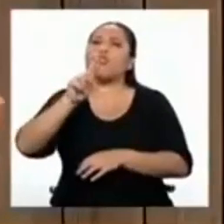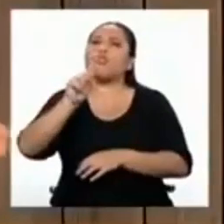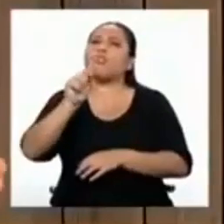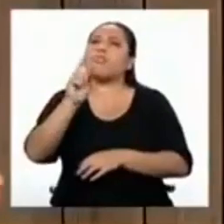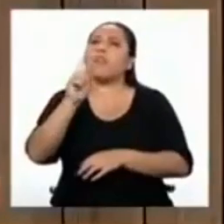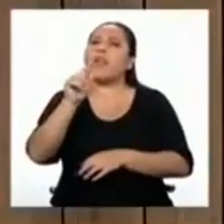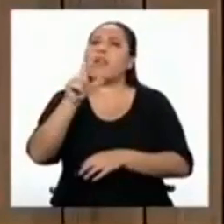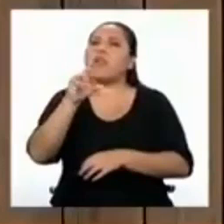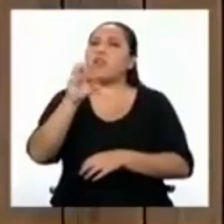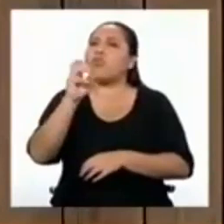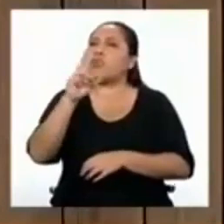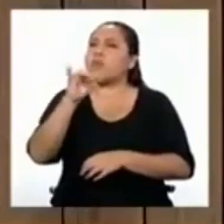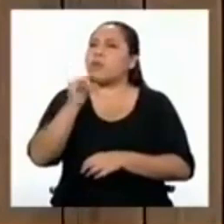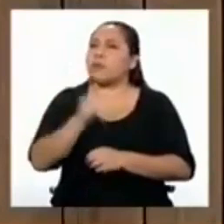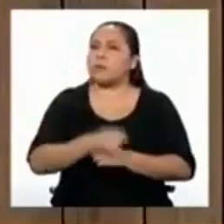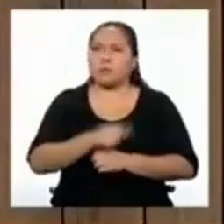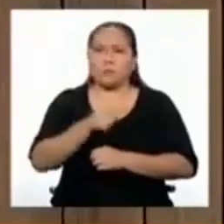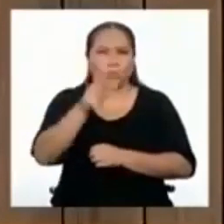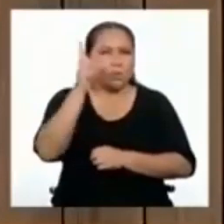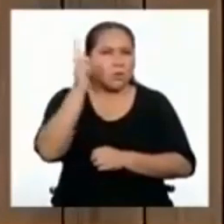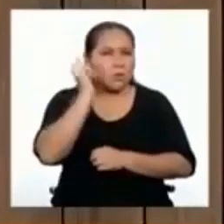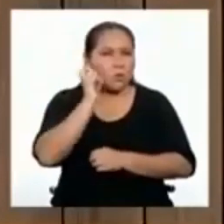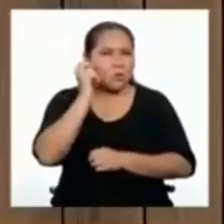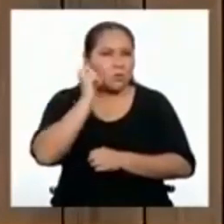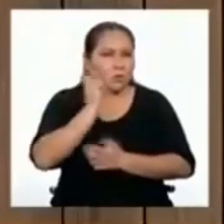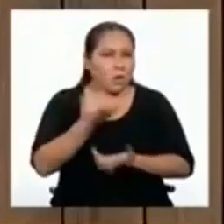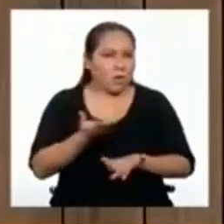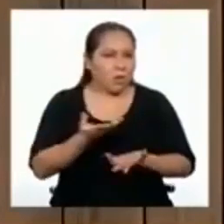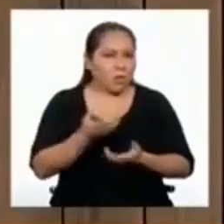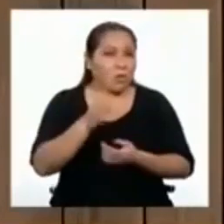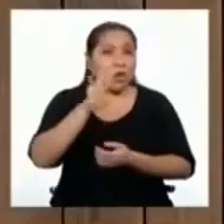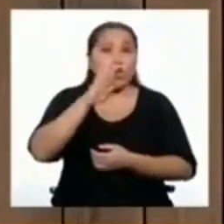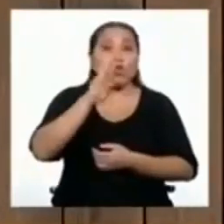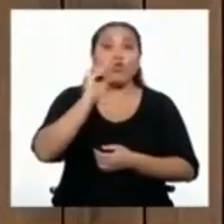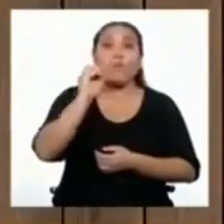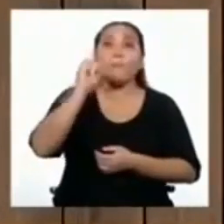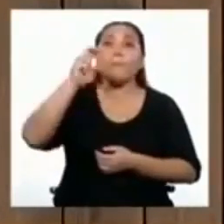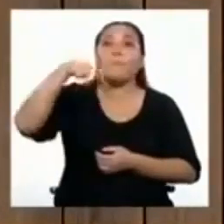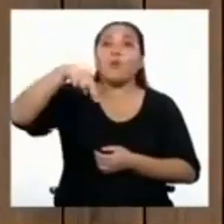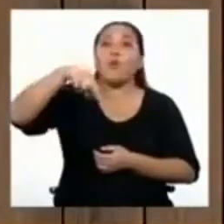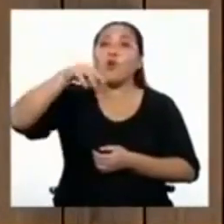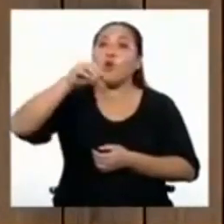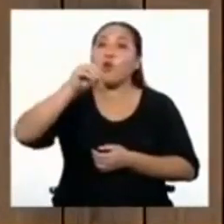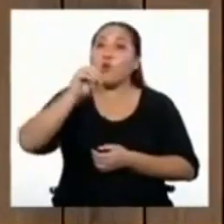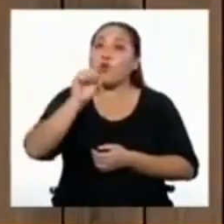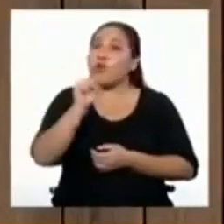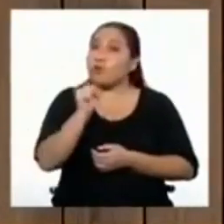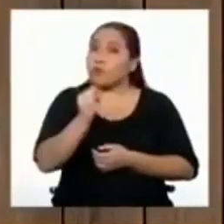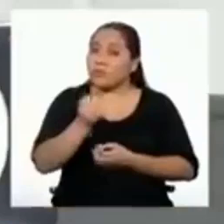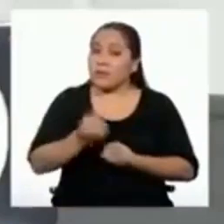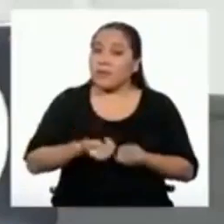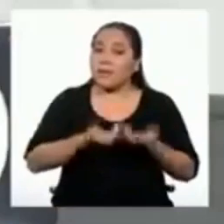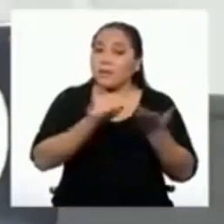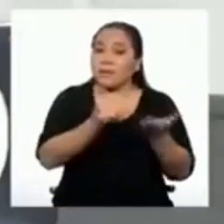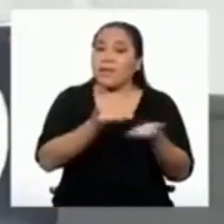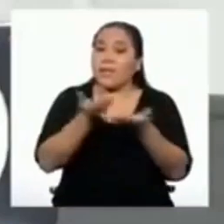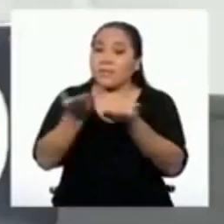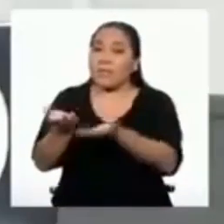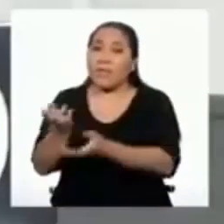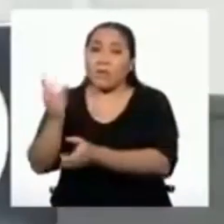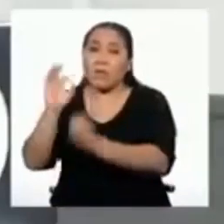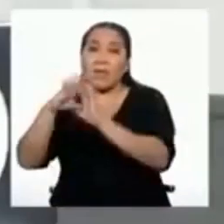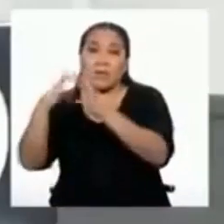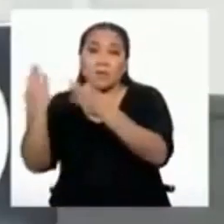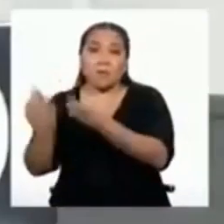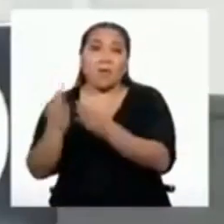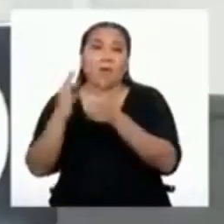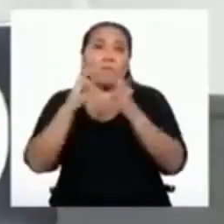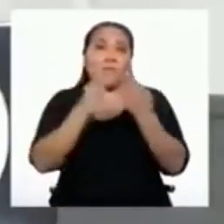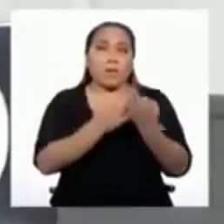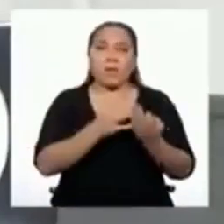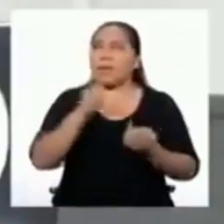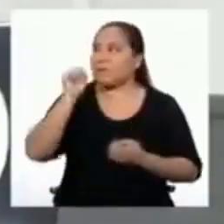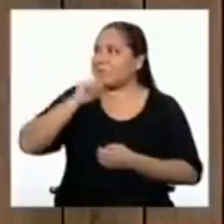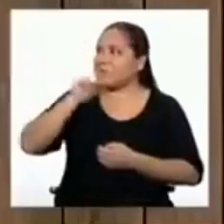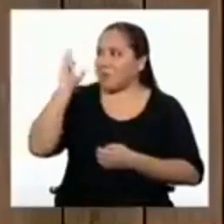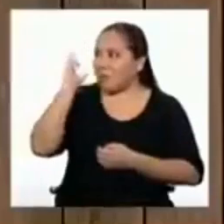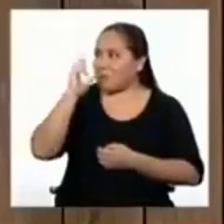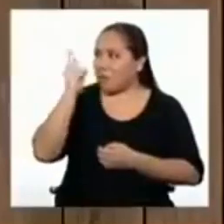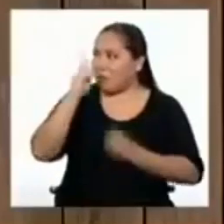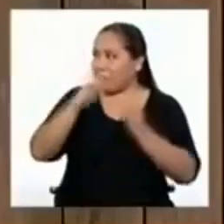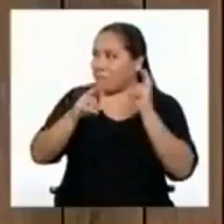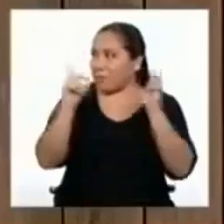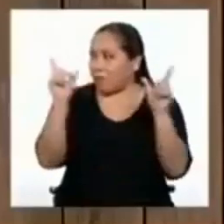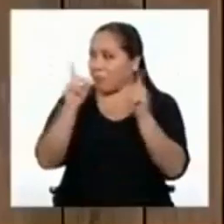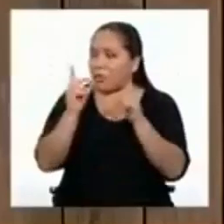¿Has escuchado hablar de los bonos familiares que se están repartiendo por el estado de emergencia? Sí, sí he escuchado y visto en la